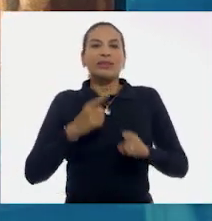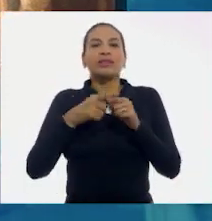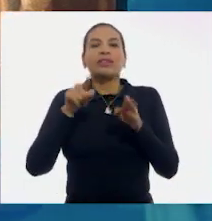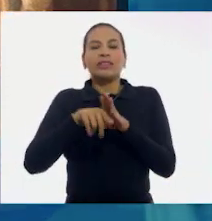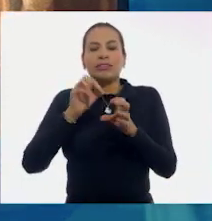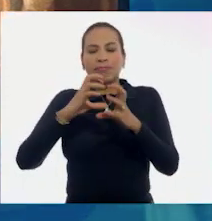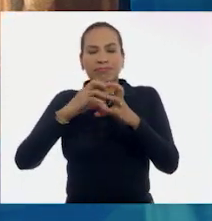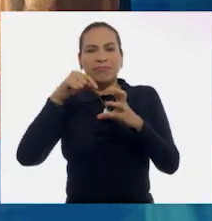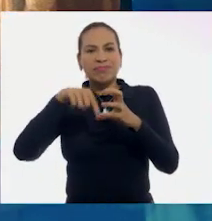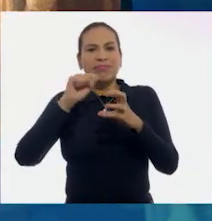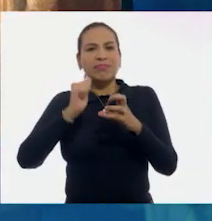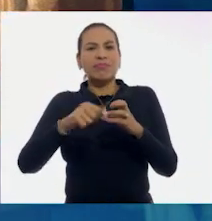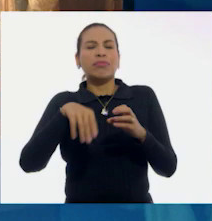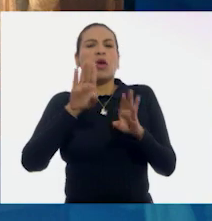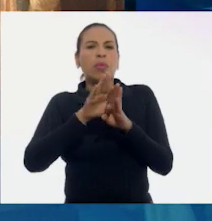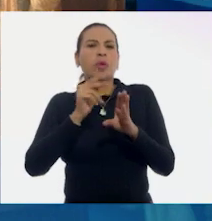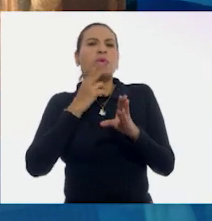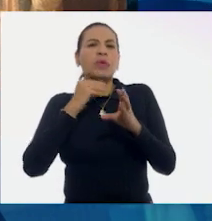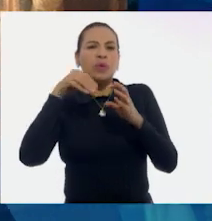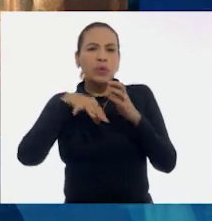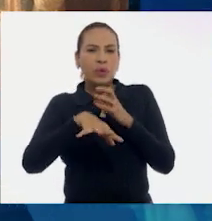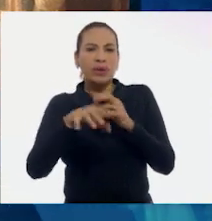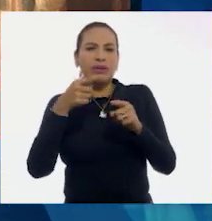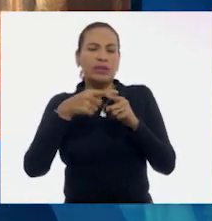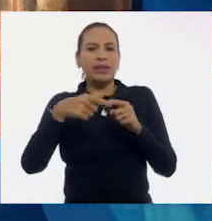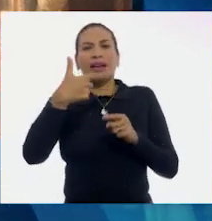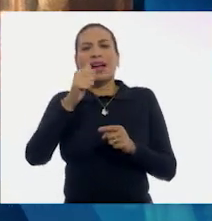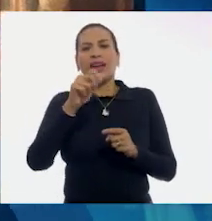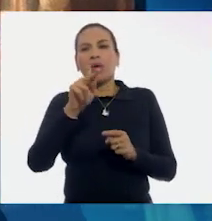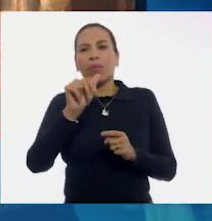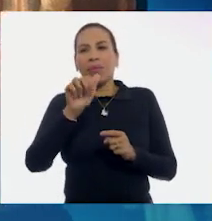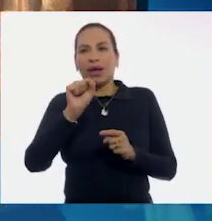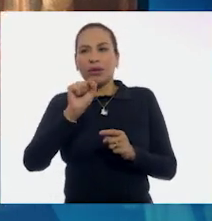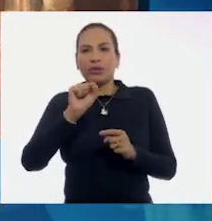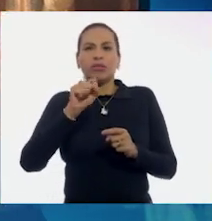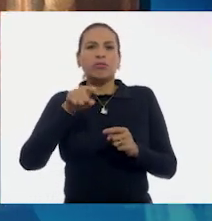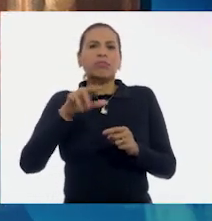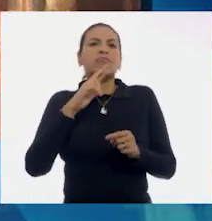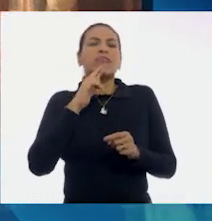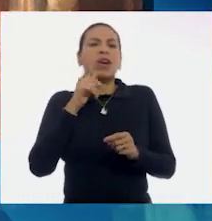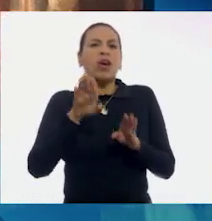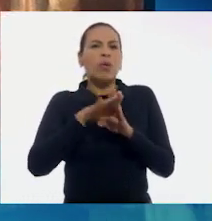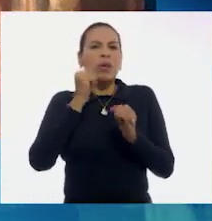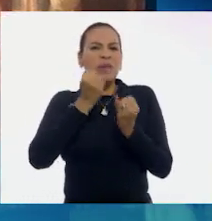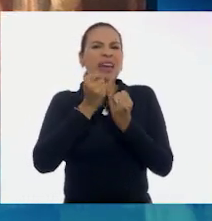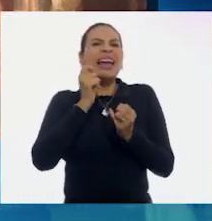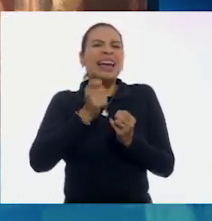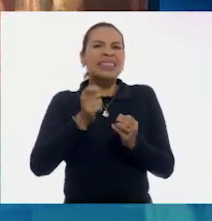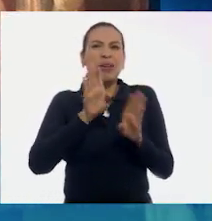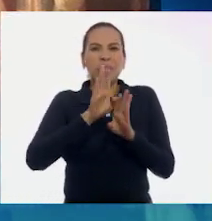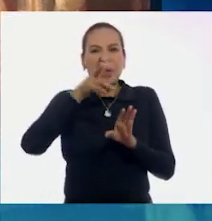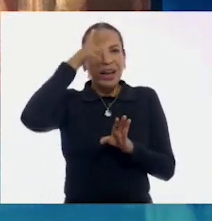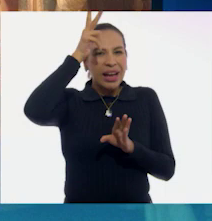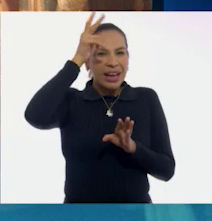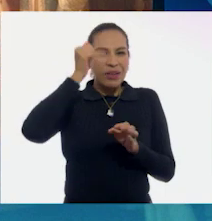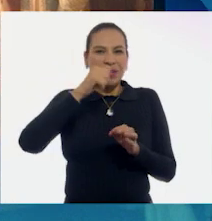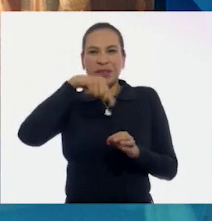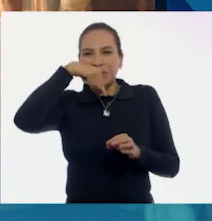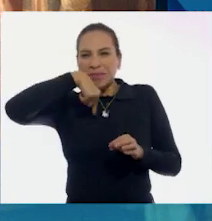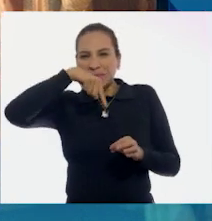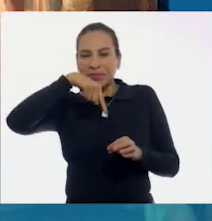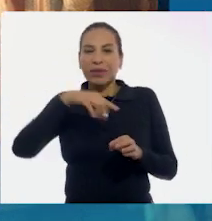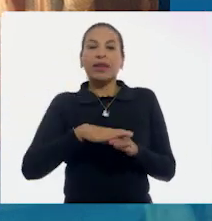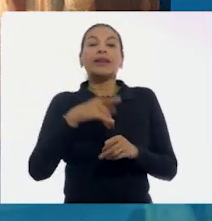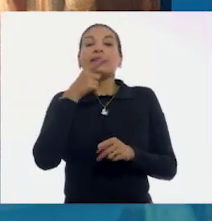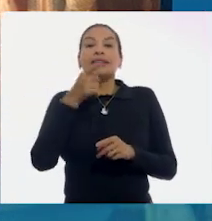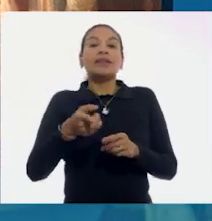son raíces dulces, y los gallipavos, que son mejores que pavos y gallinas. Maravillándose